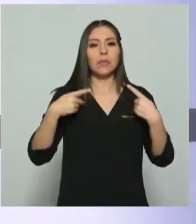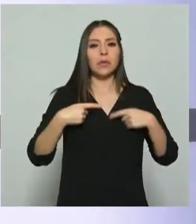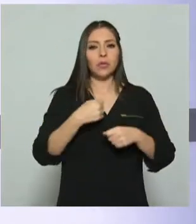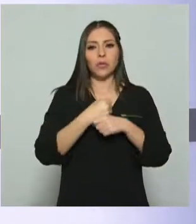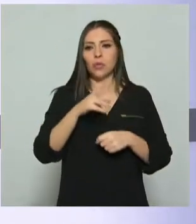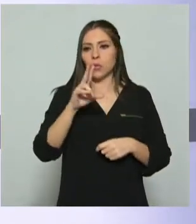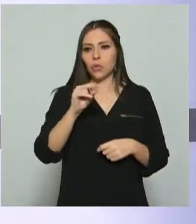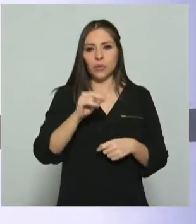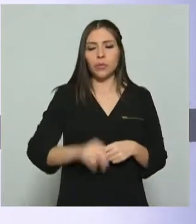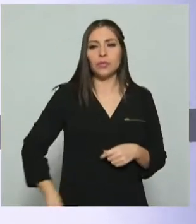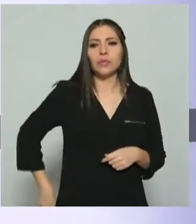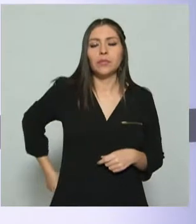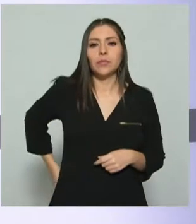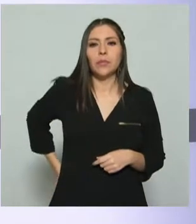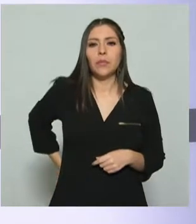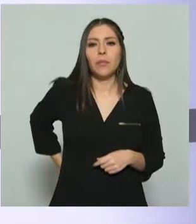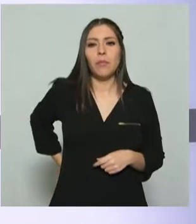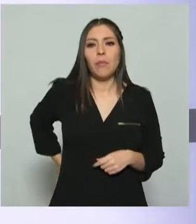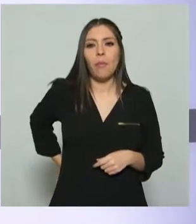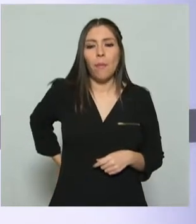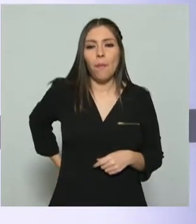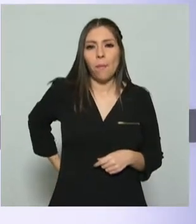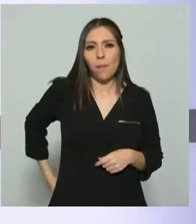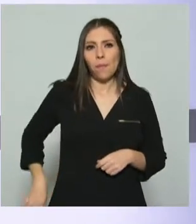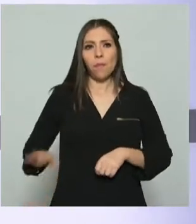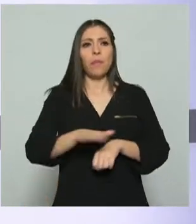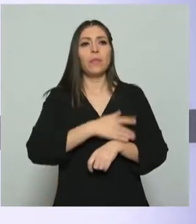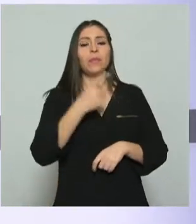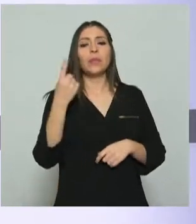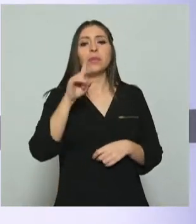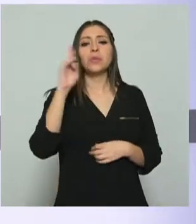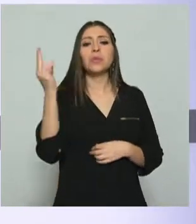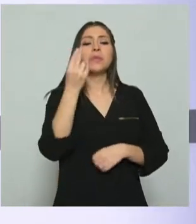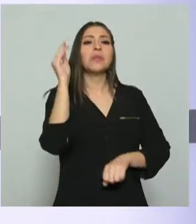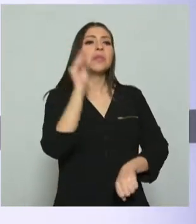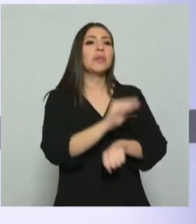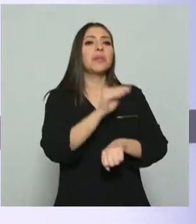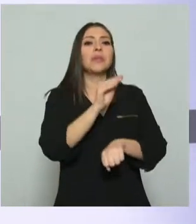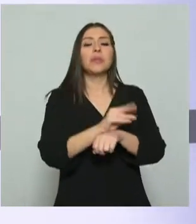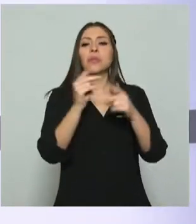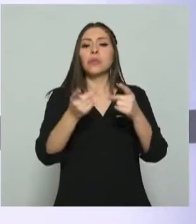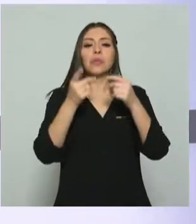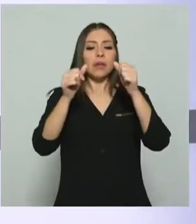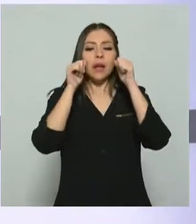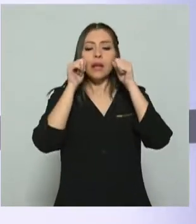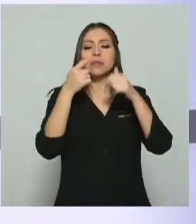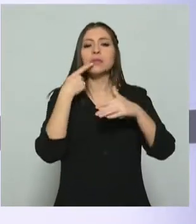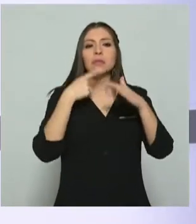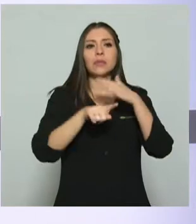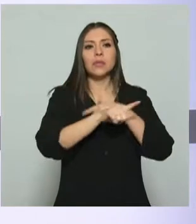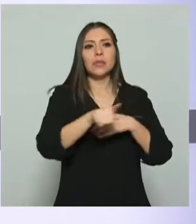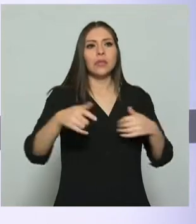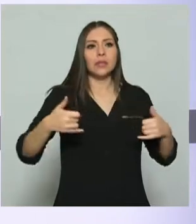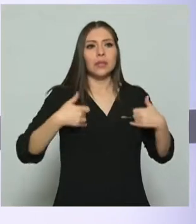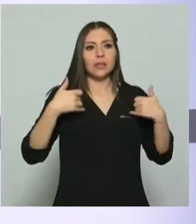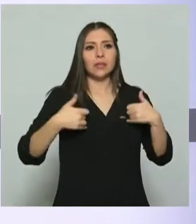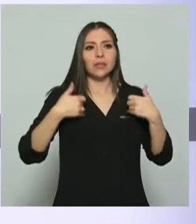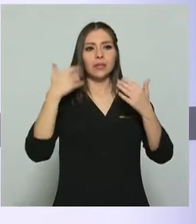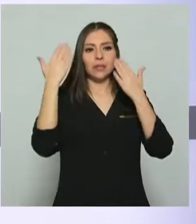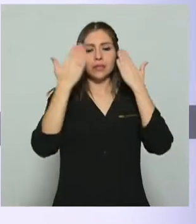y dolosamente la universidad no ha querido tomar la denuncia de las estudiantes que fueron a denunciar ya